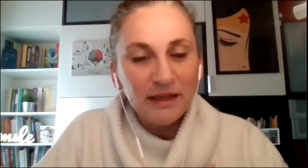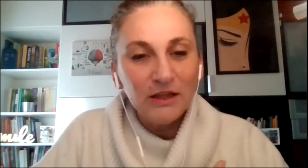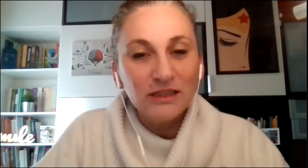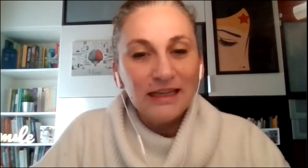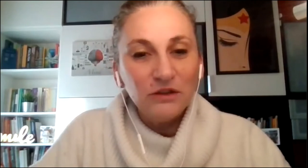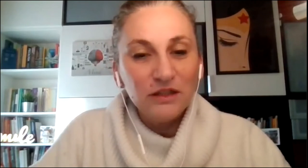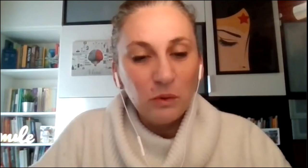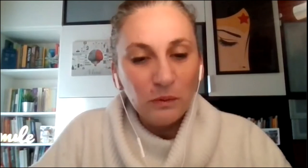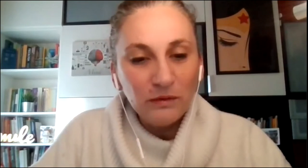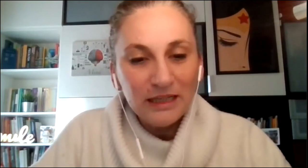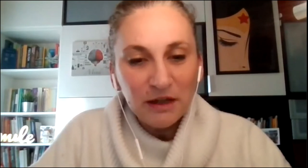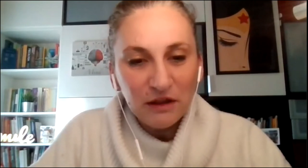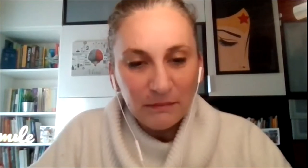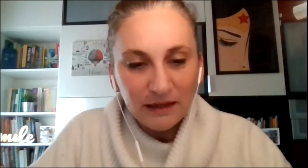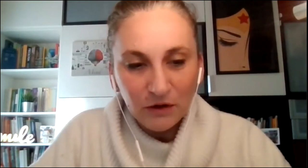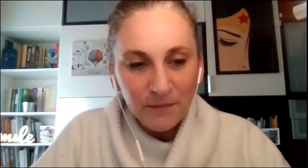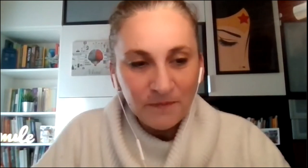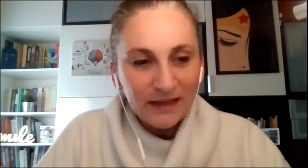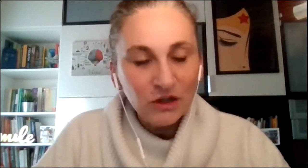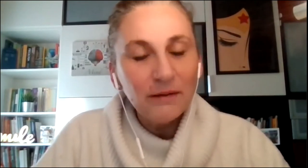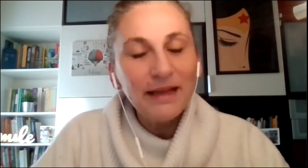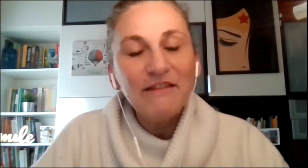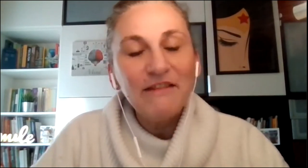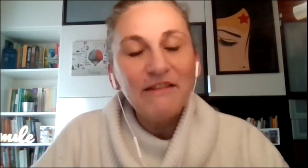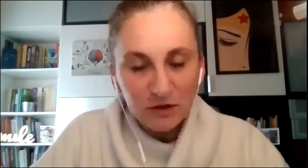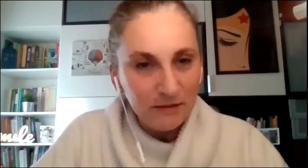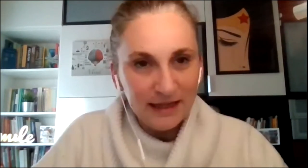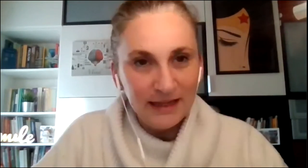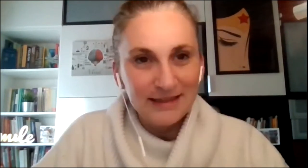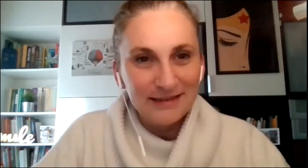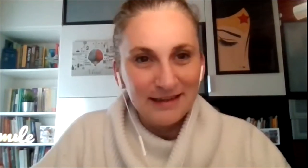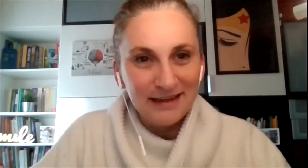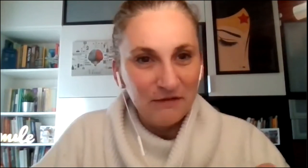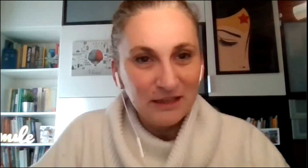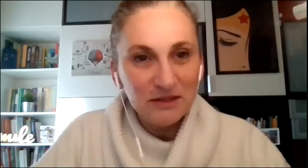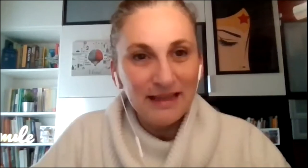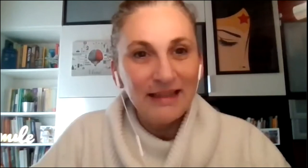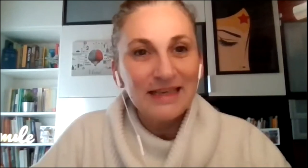esos espacios. Entonces, un espacio adaptado nos abre infinitas posibilidades.